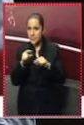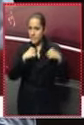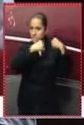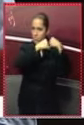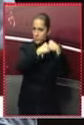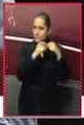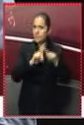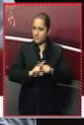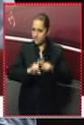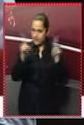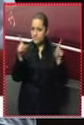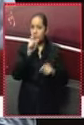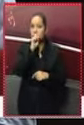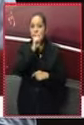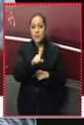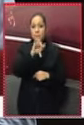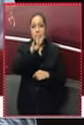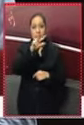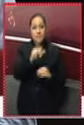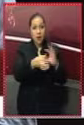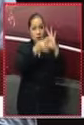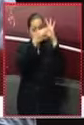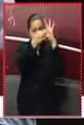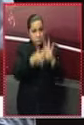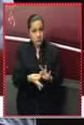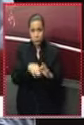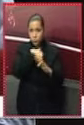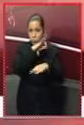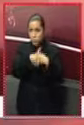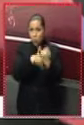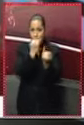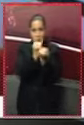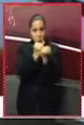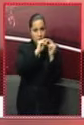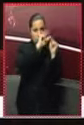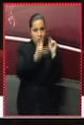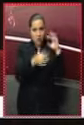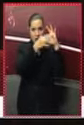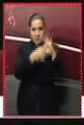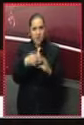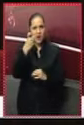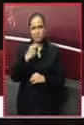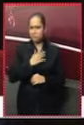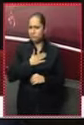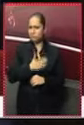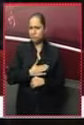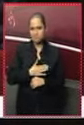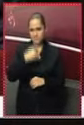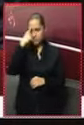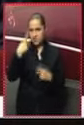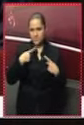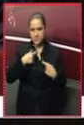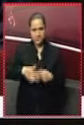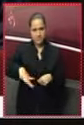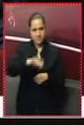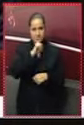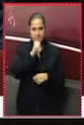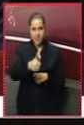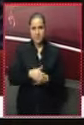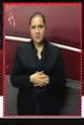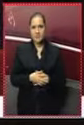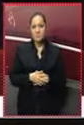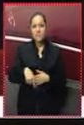del IVA no cumple en términos de justicia social. Sabemos que tenemos una deuda con la gente y la